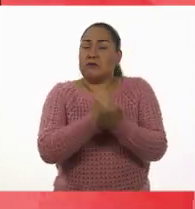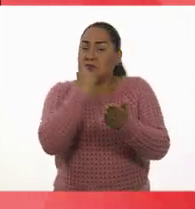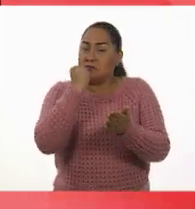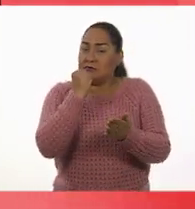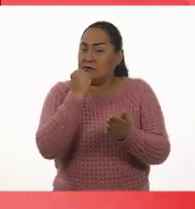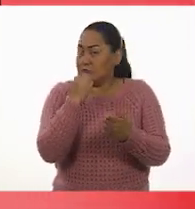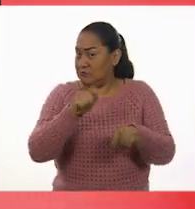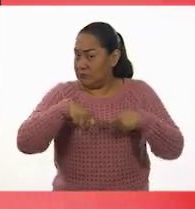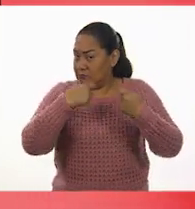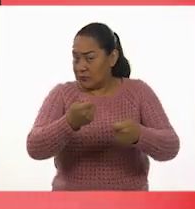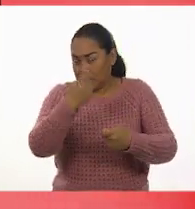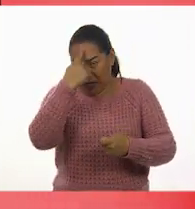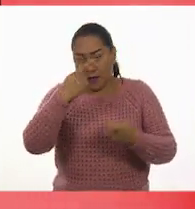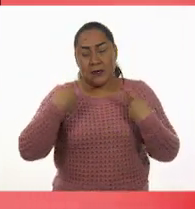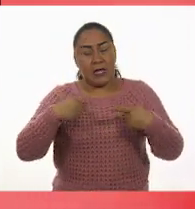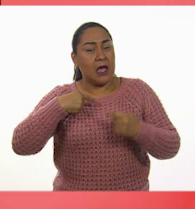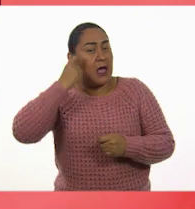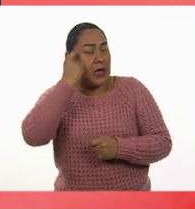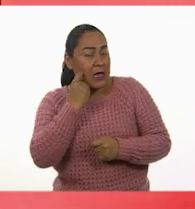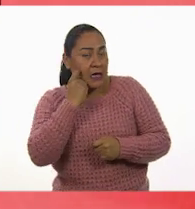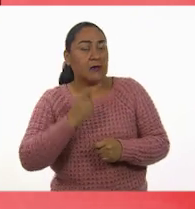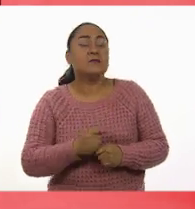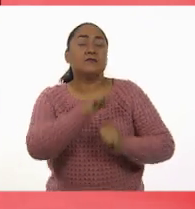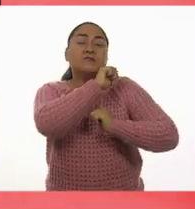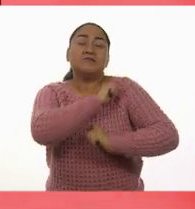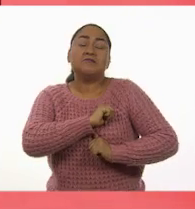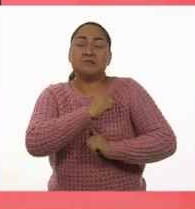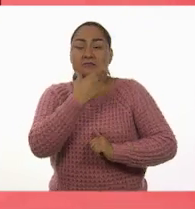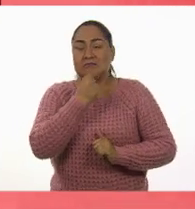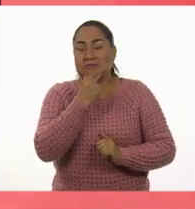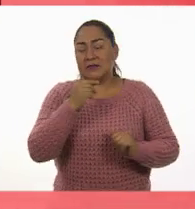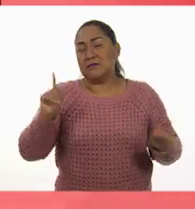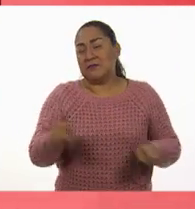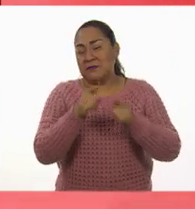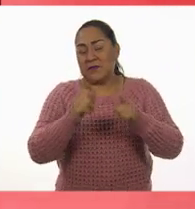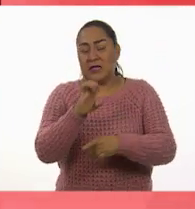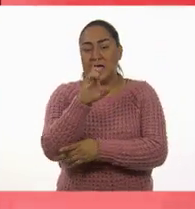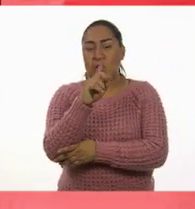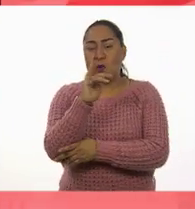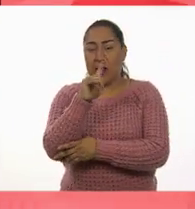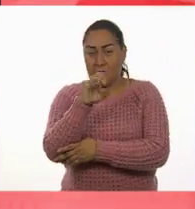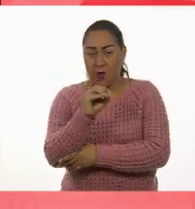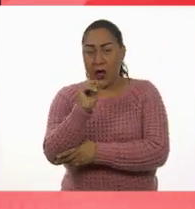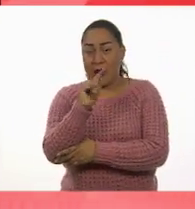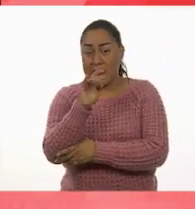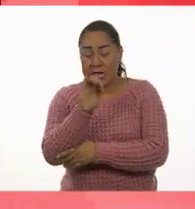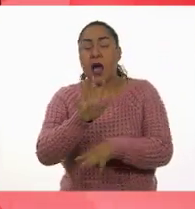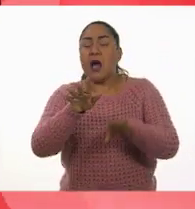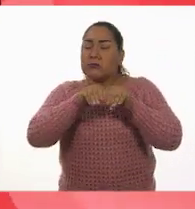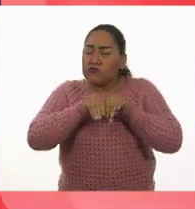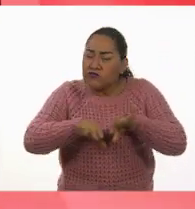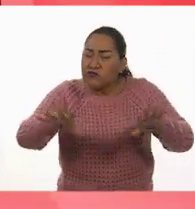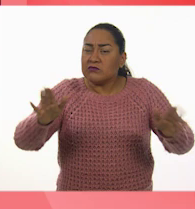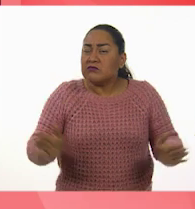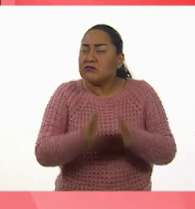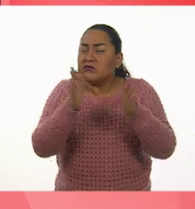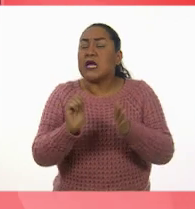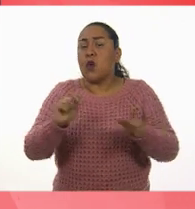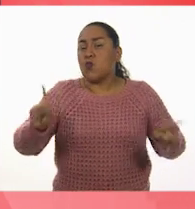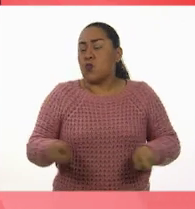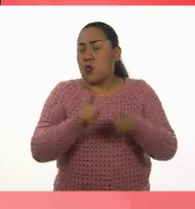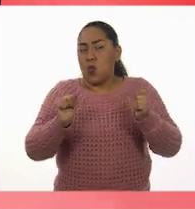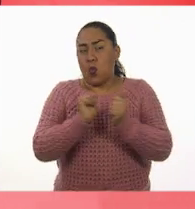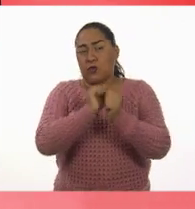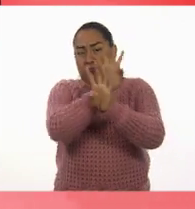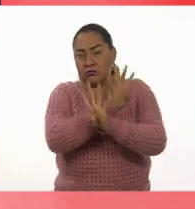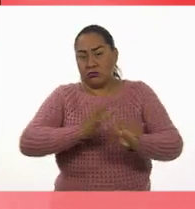Cultural Intangible de los Guerrerenses. Bajo la dirección del maestro Eduardo Álvarez Ortega, ha difundido y fomentado la música